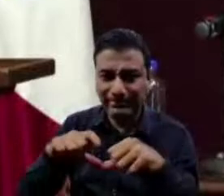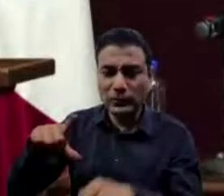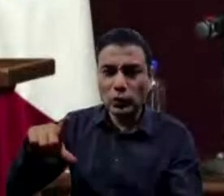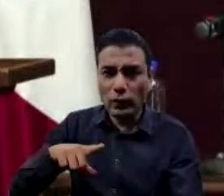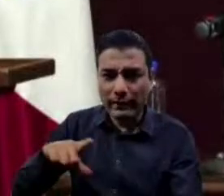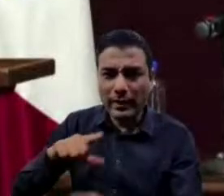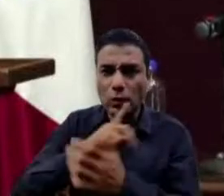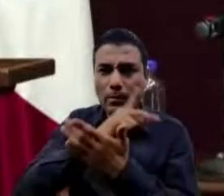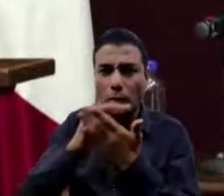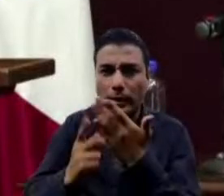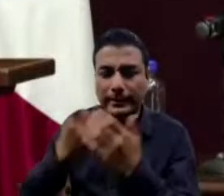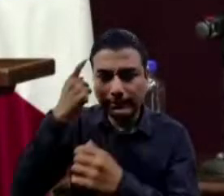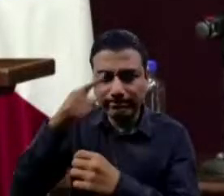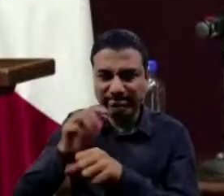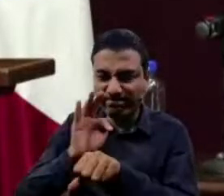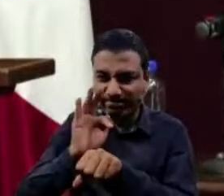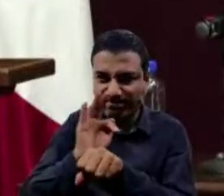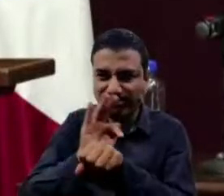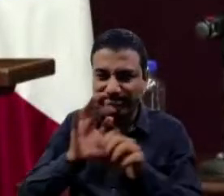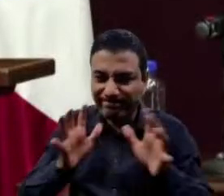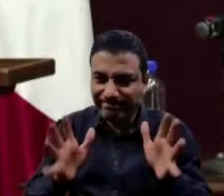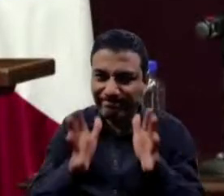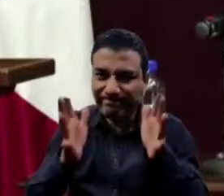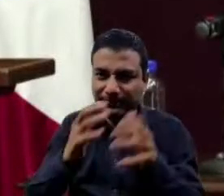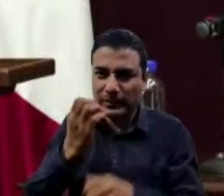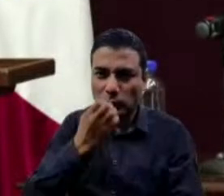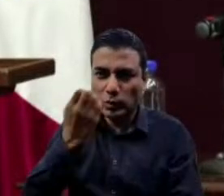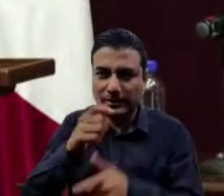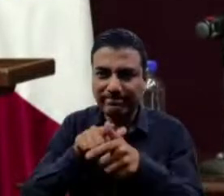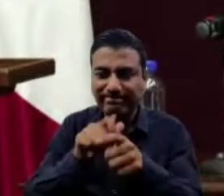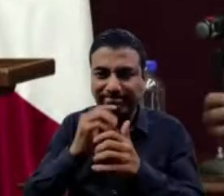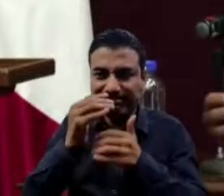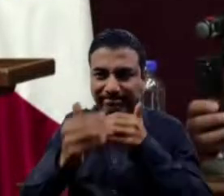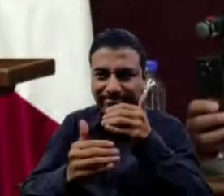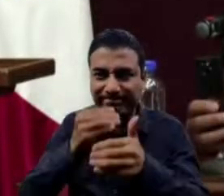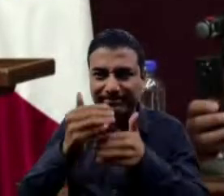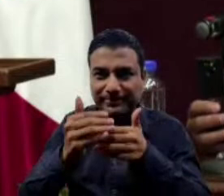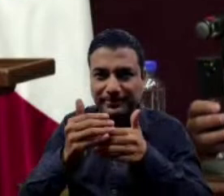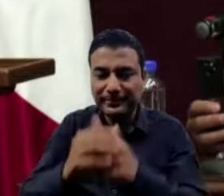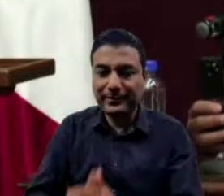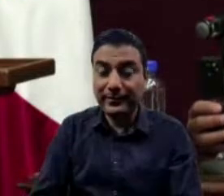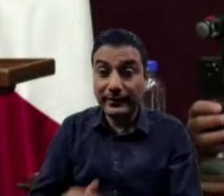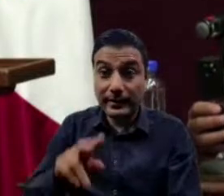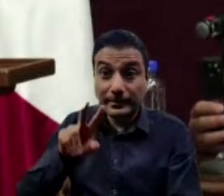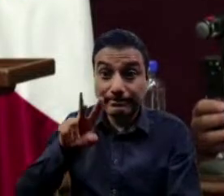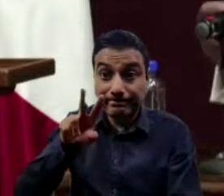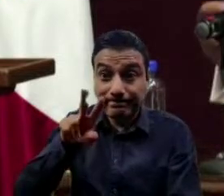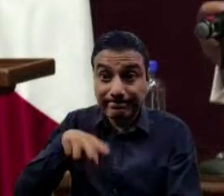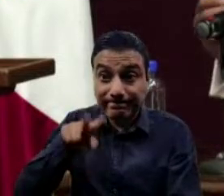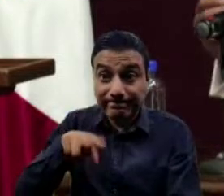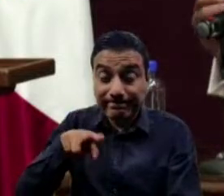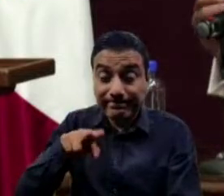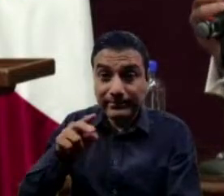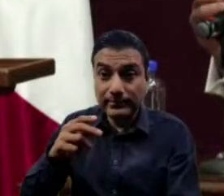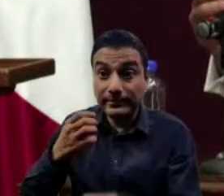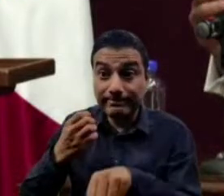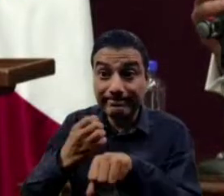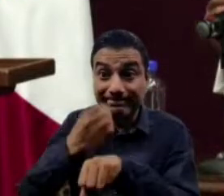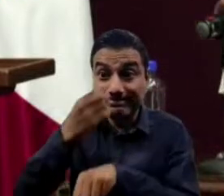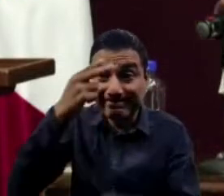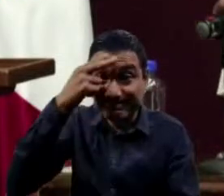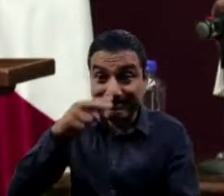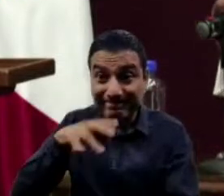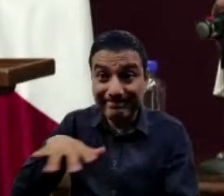para garantizar la permanencia escolar, lo cual refuerza el hecho de que efectivamente nos encontramos en una entidad federativa que aún